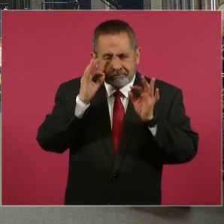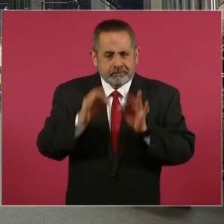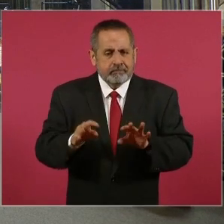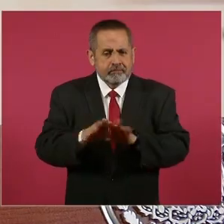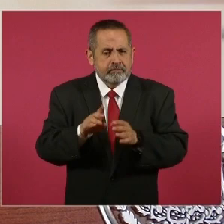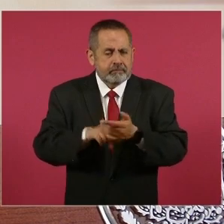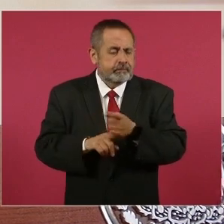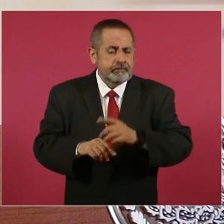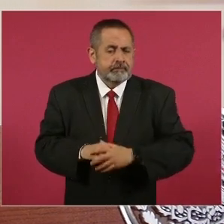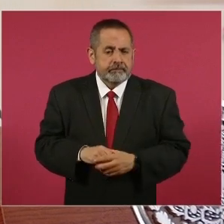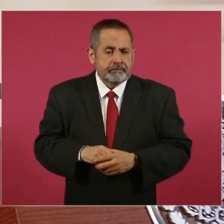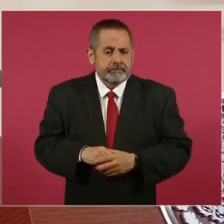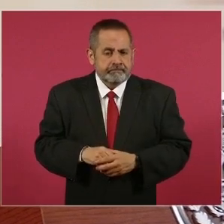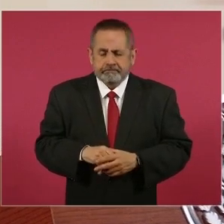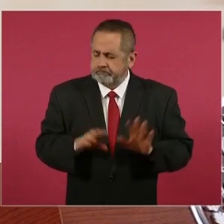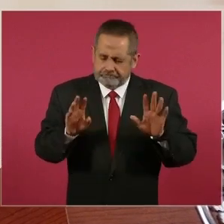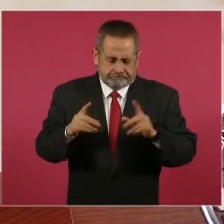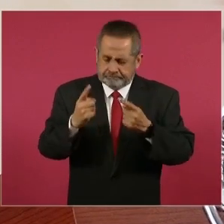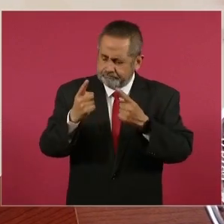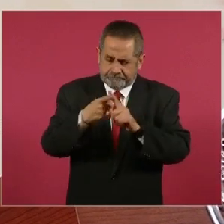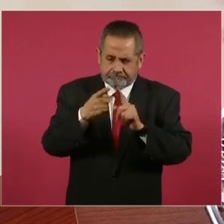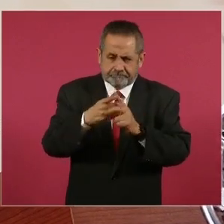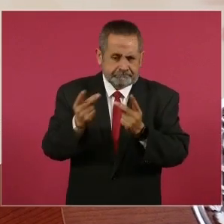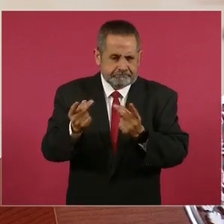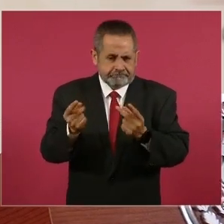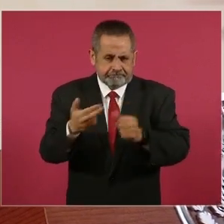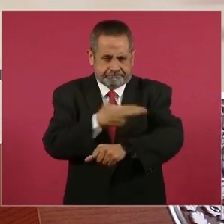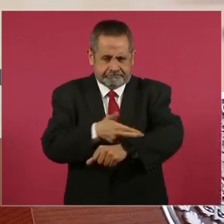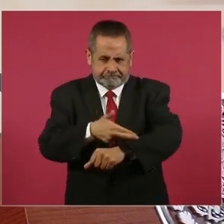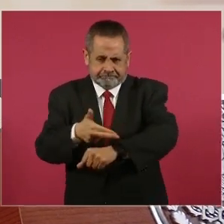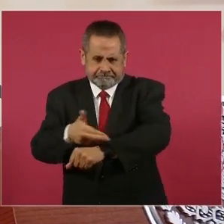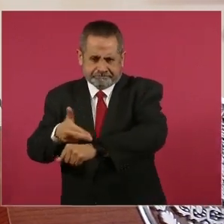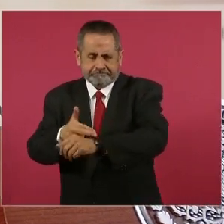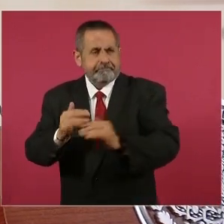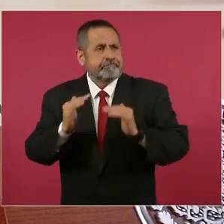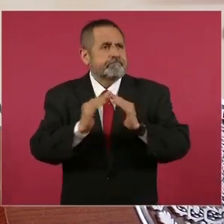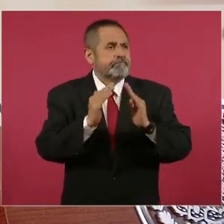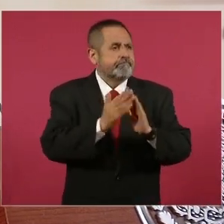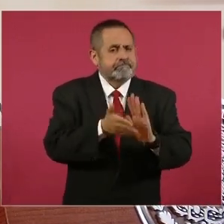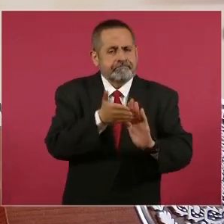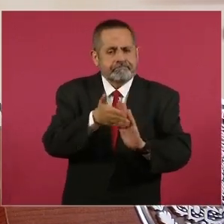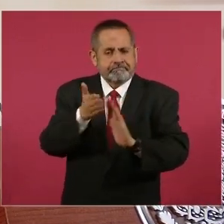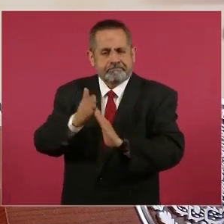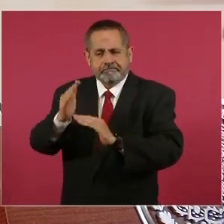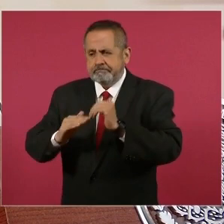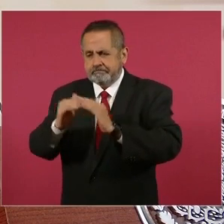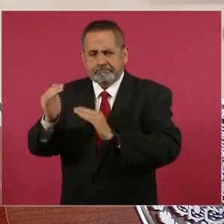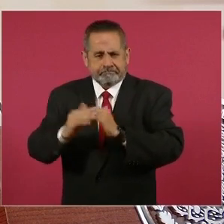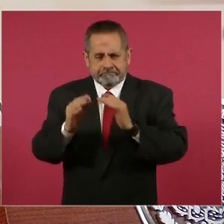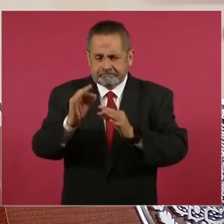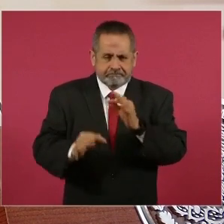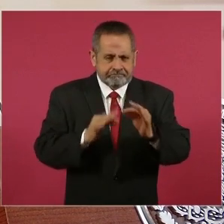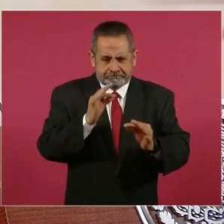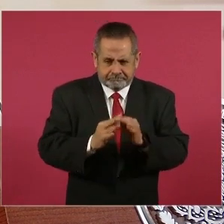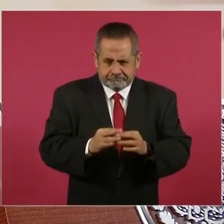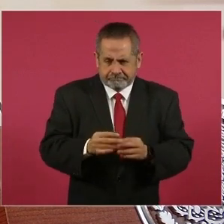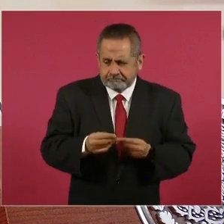que se apuren para que lo más pronto